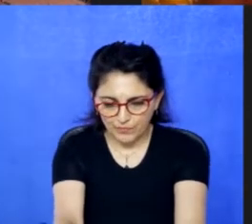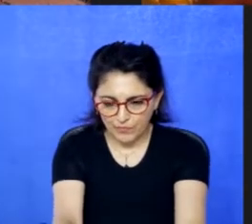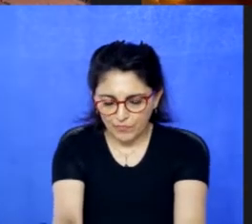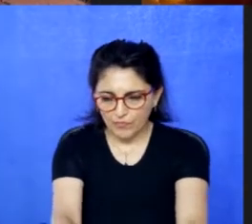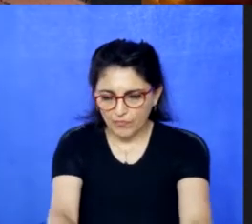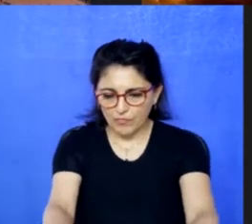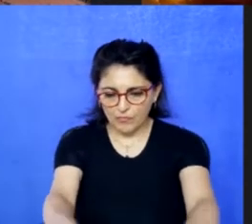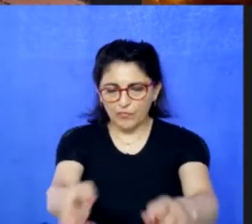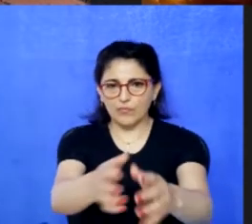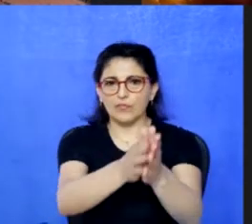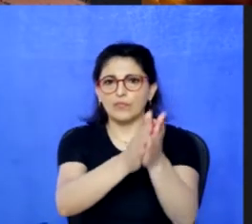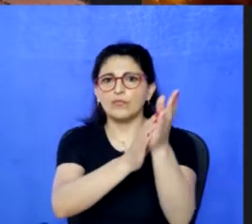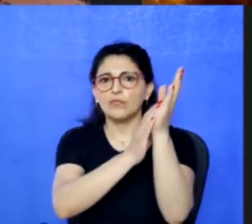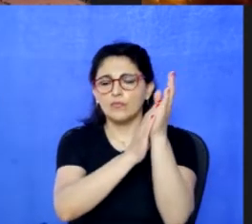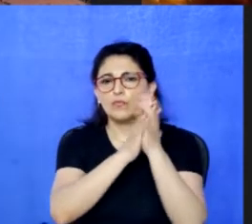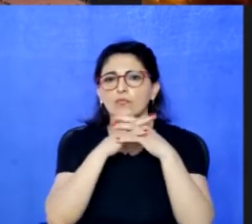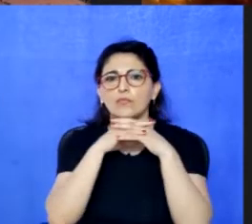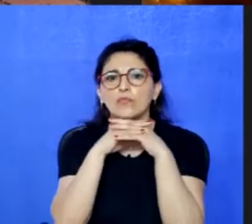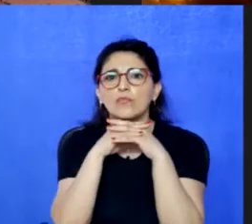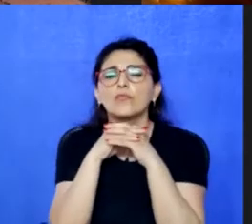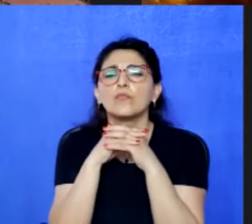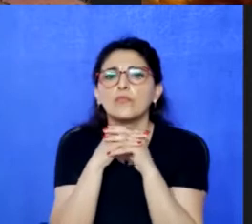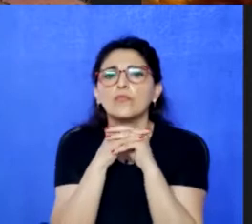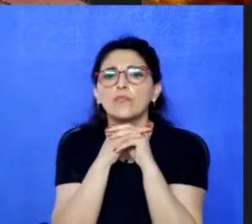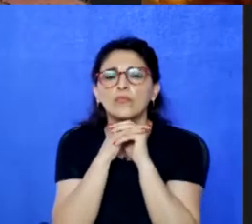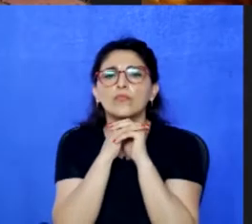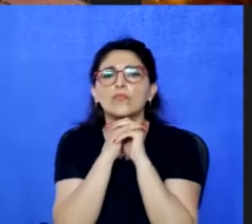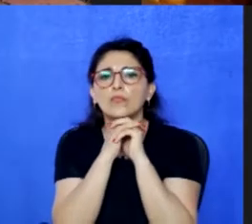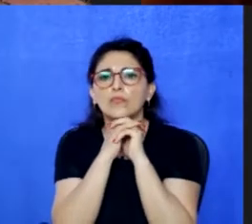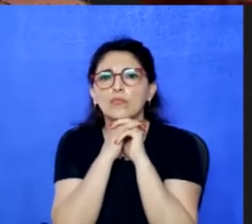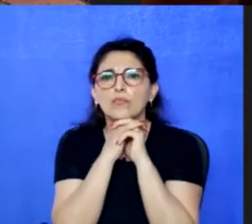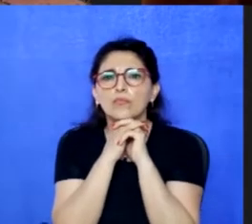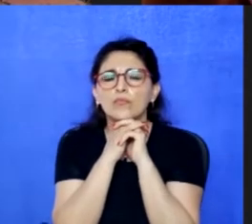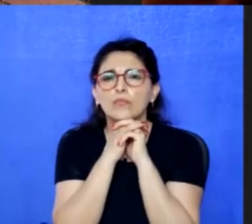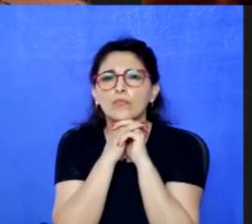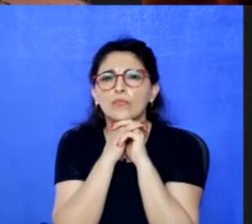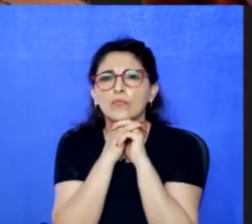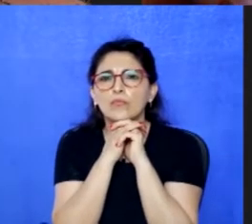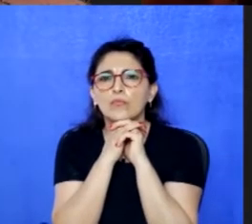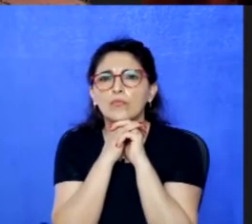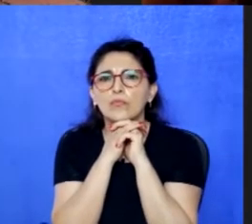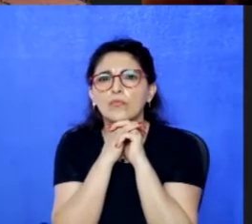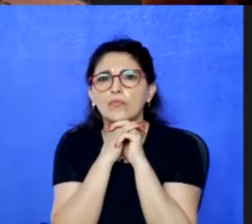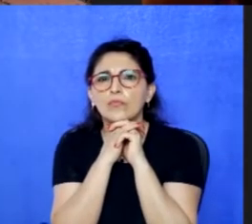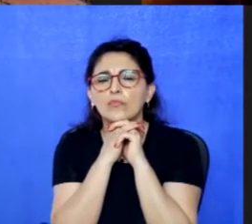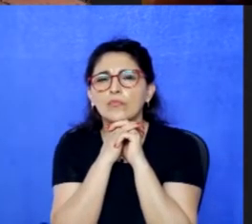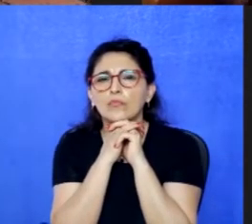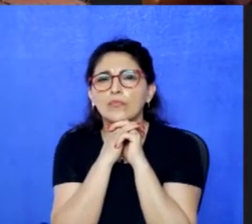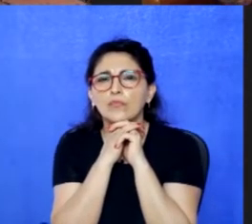y jugo del fruto que vos decidís, o el café, con crema chantilly arriba, y se comía